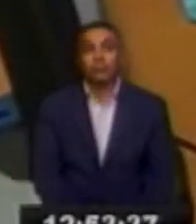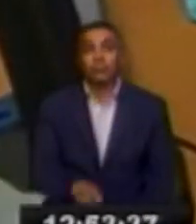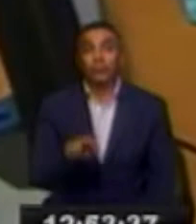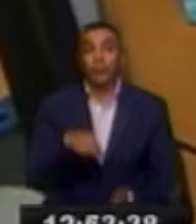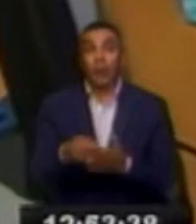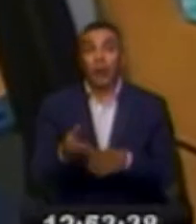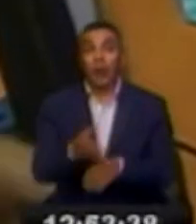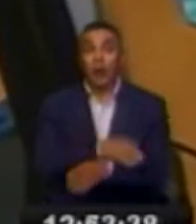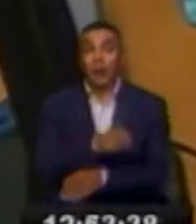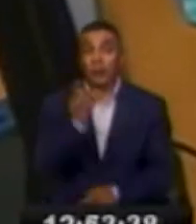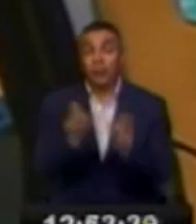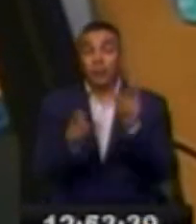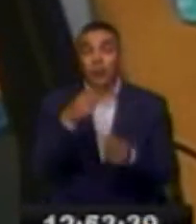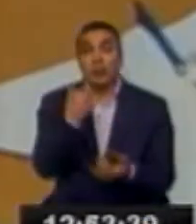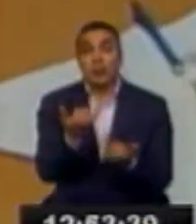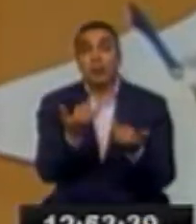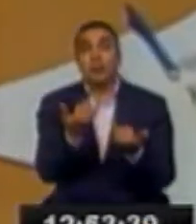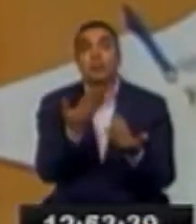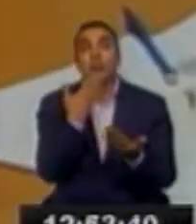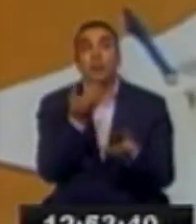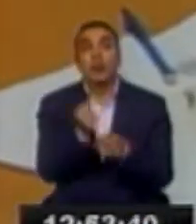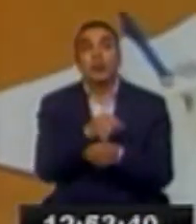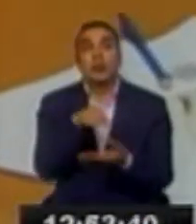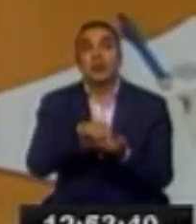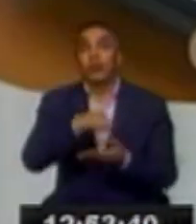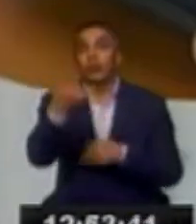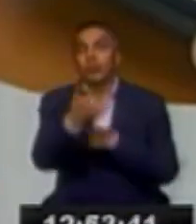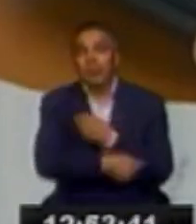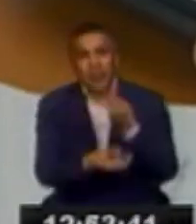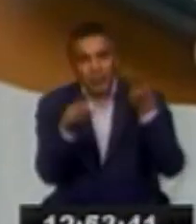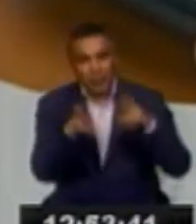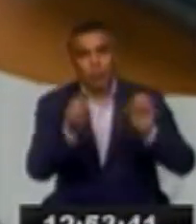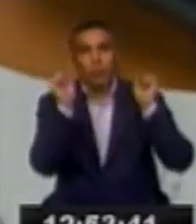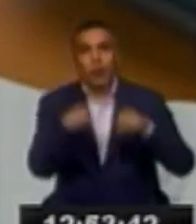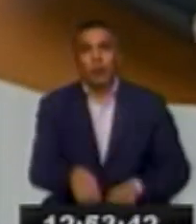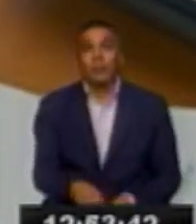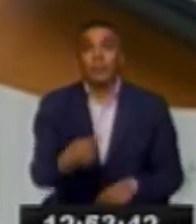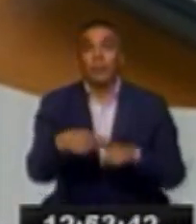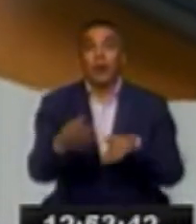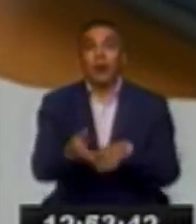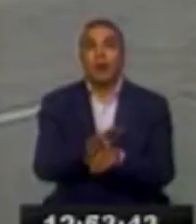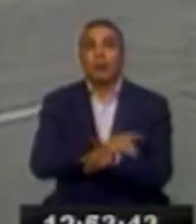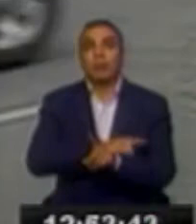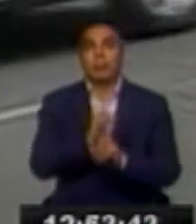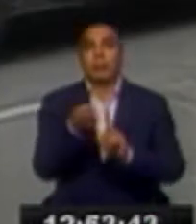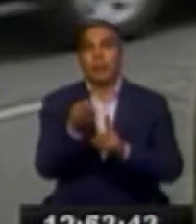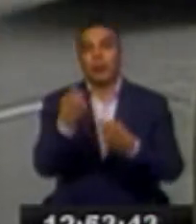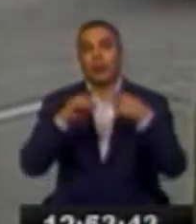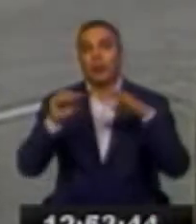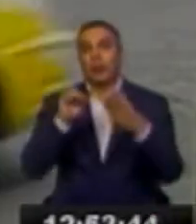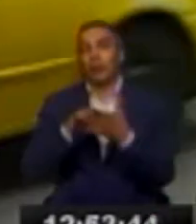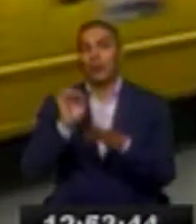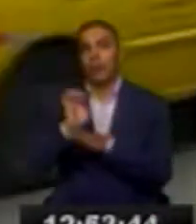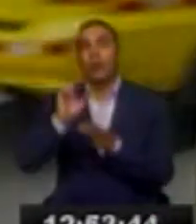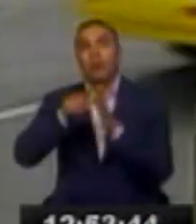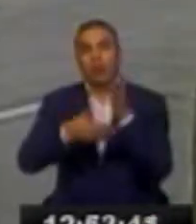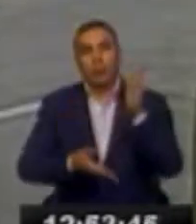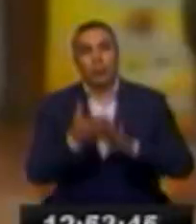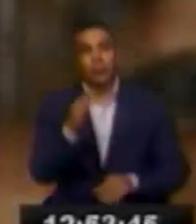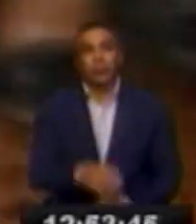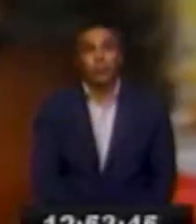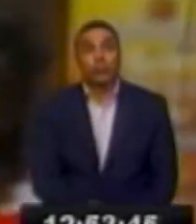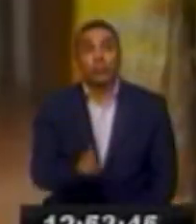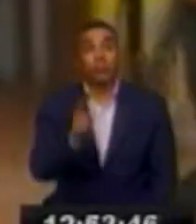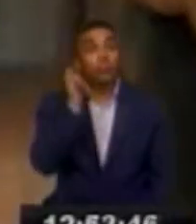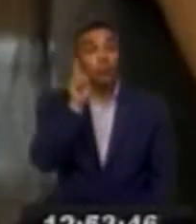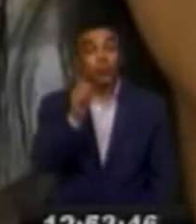estaban obligados los becarios ahora la podrán hacer en el exterior también. Antes, debían retornar al país. María José Pavón terminó hace poco su maestría.